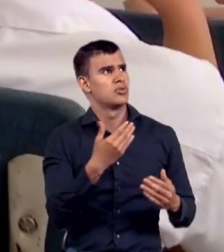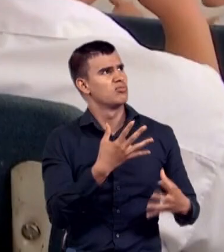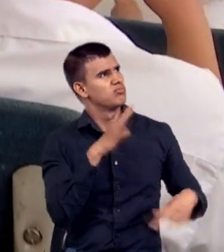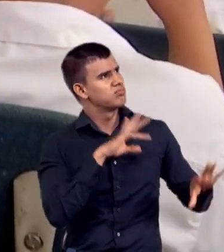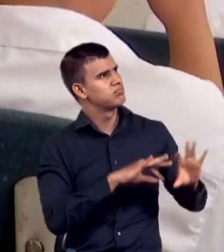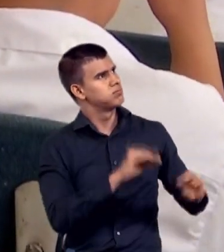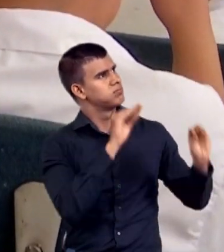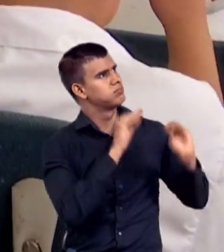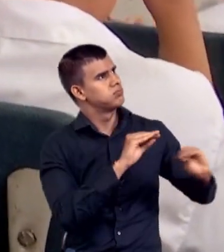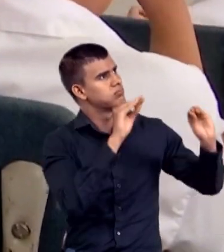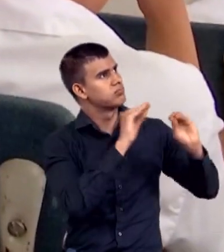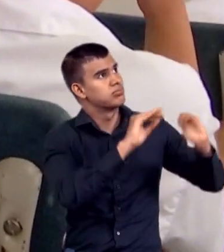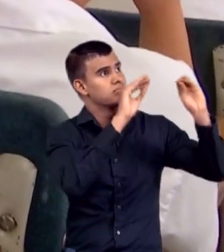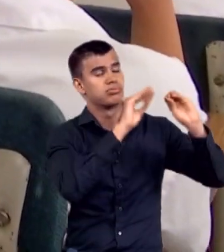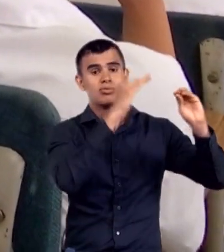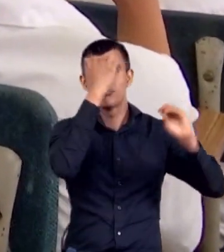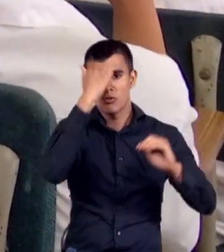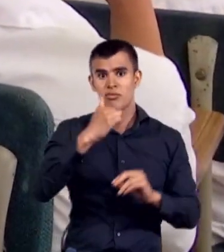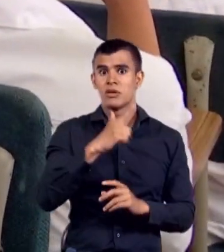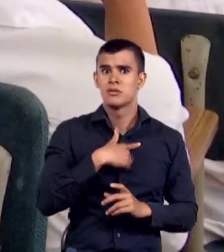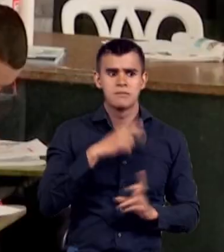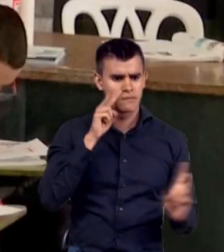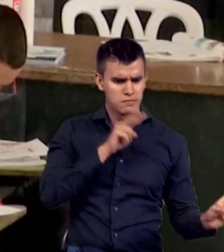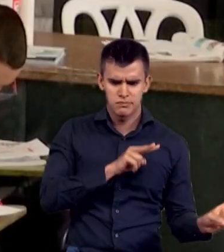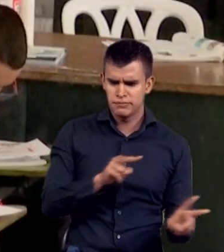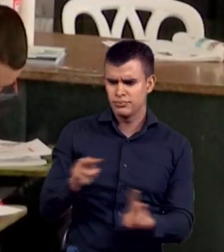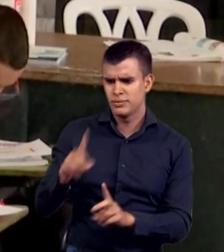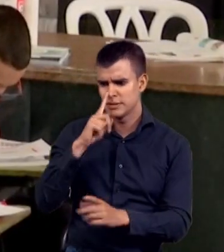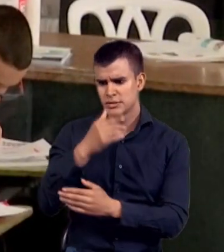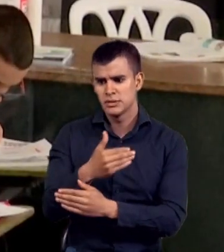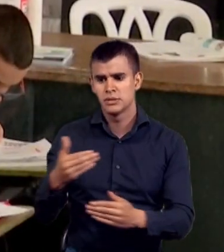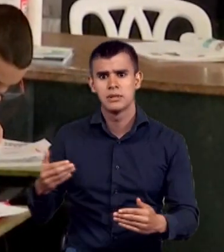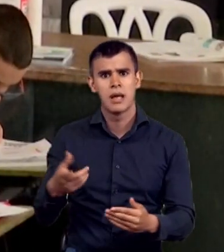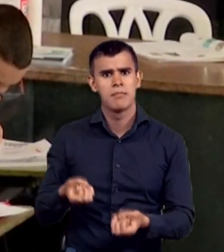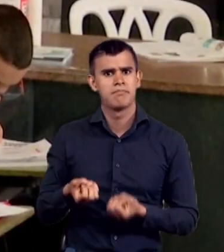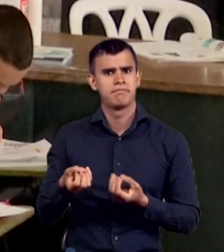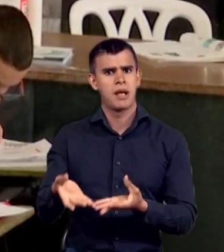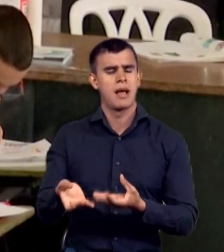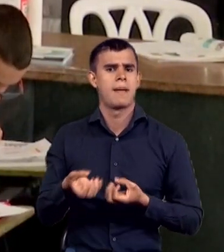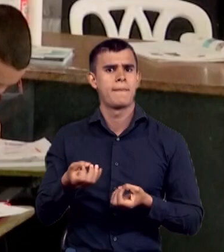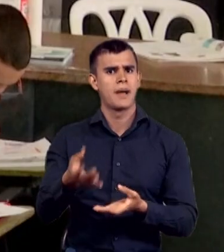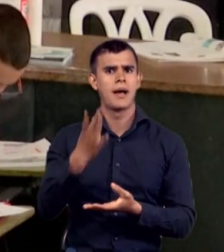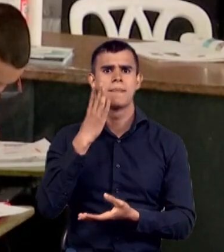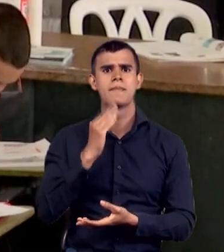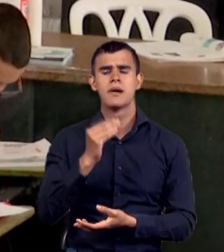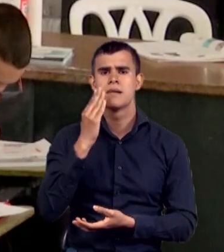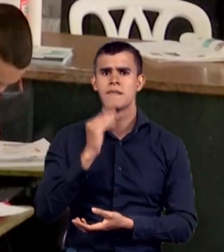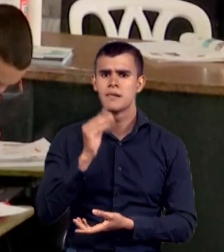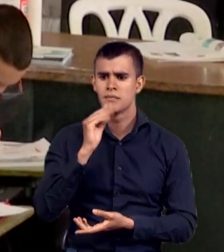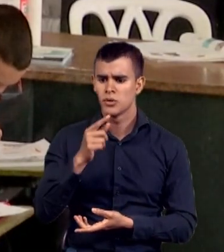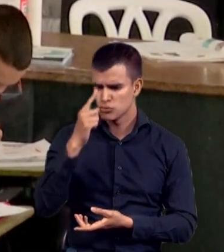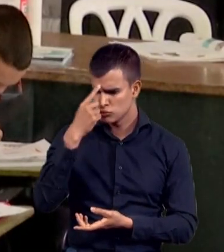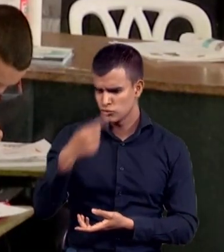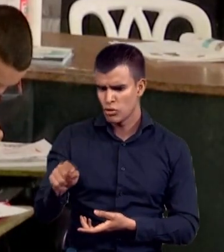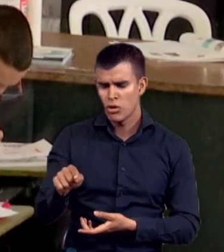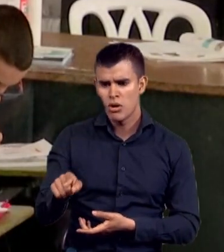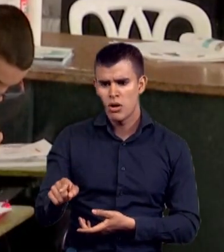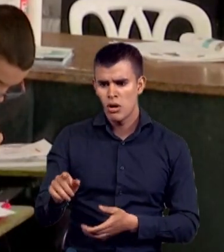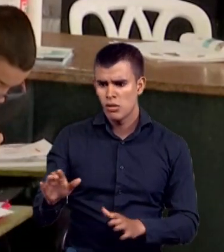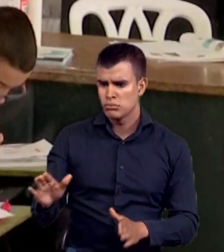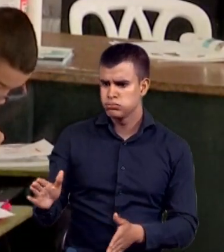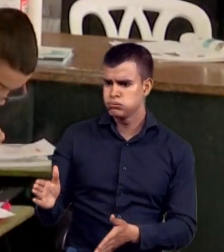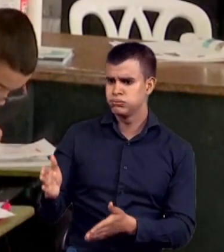los niños y los niños comparten con uno. Entonces, a raíz de todas esas experiencias